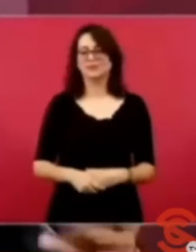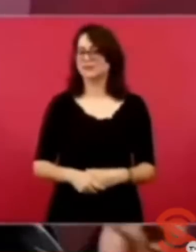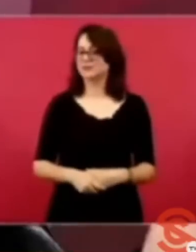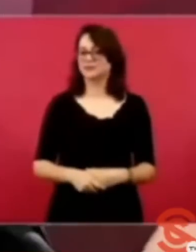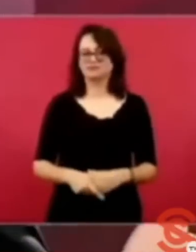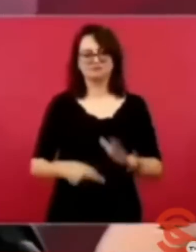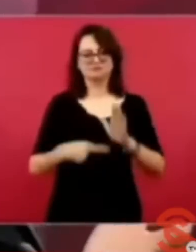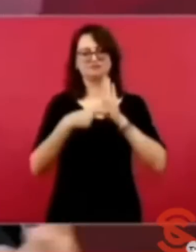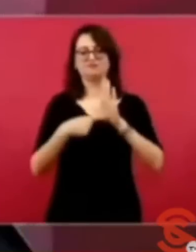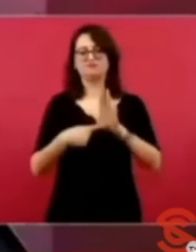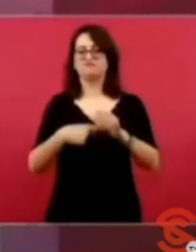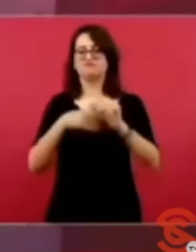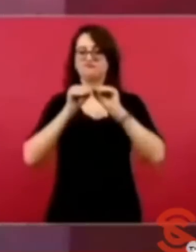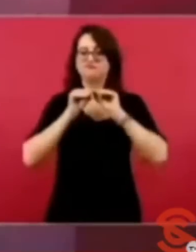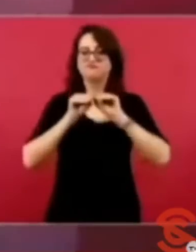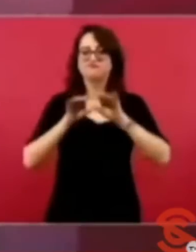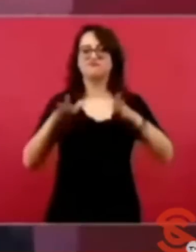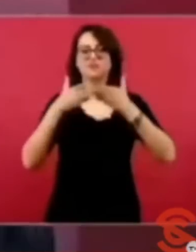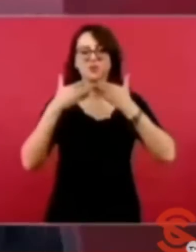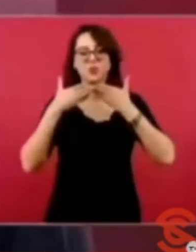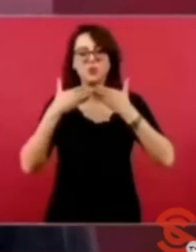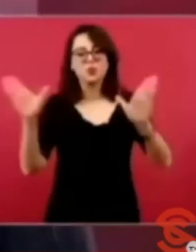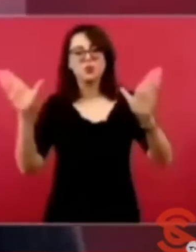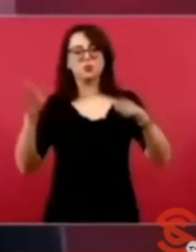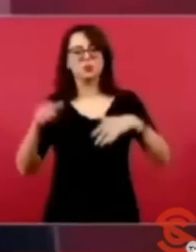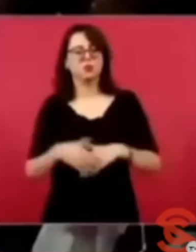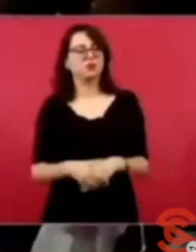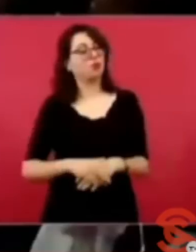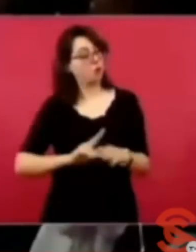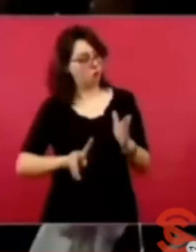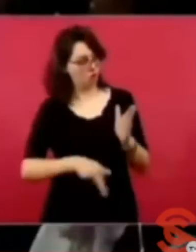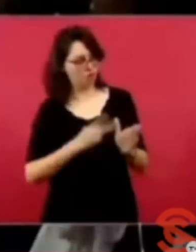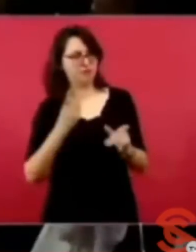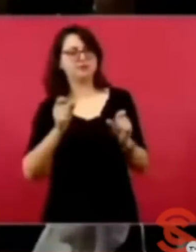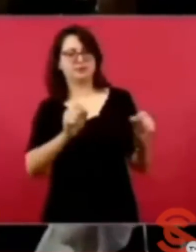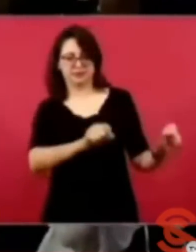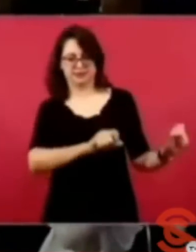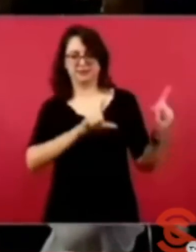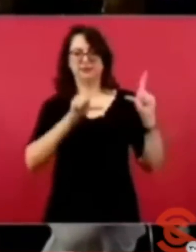es público. ¿Por qué no pones de nuevo